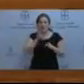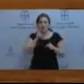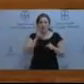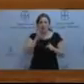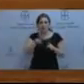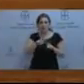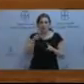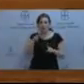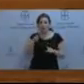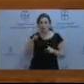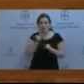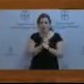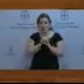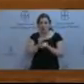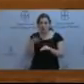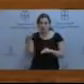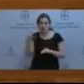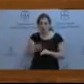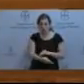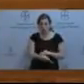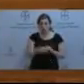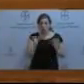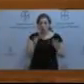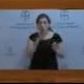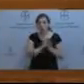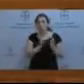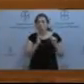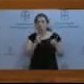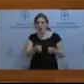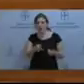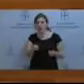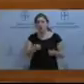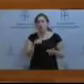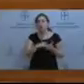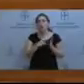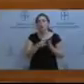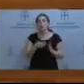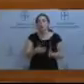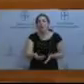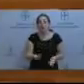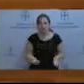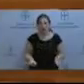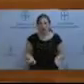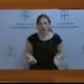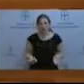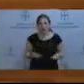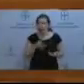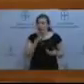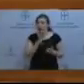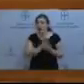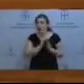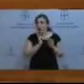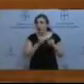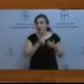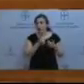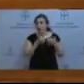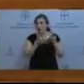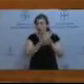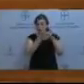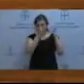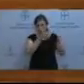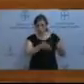laborales hace dos años, empieza el curso, ¿cuándo se va a abordar eso? Y ahora que empieza el curso es cuando usted